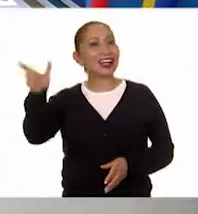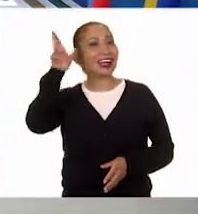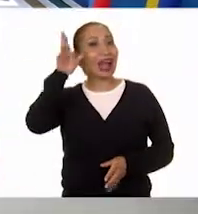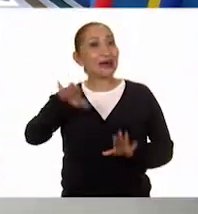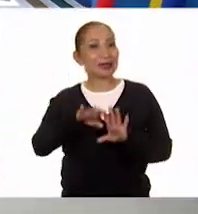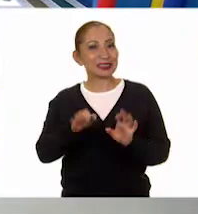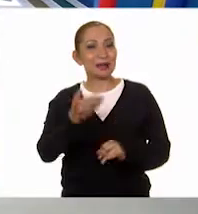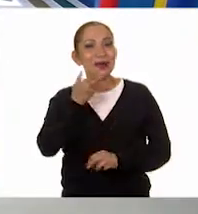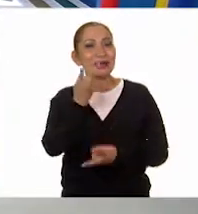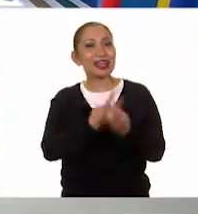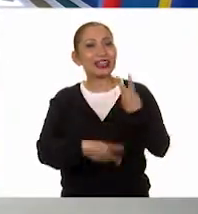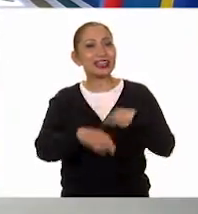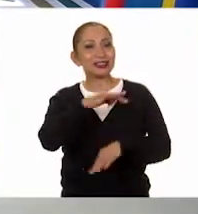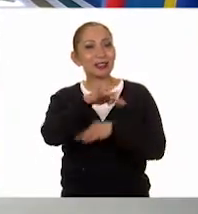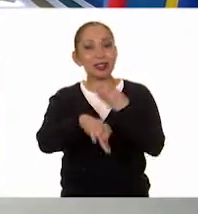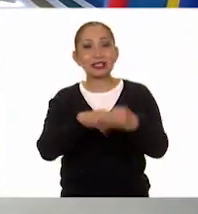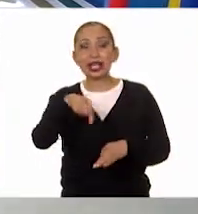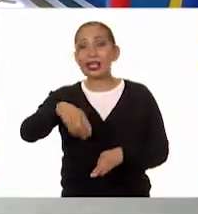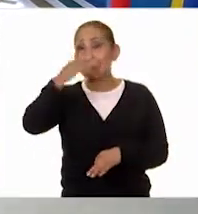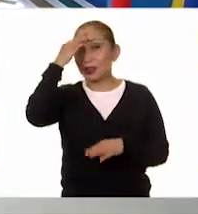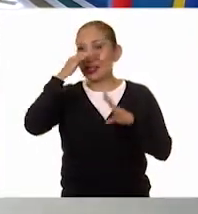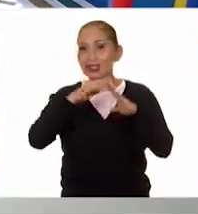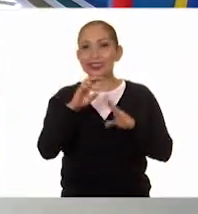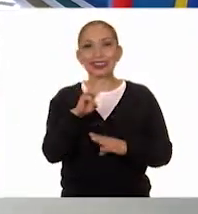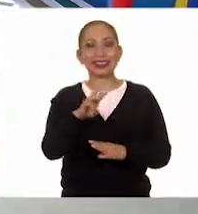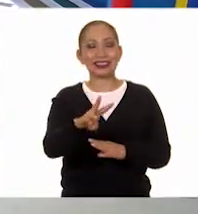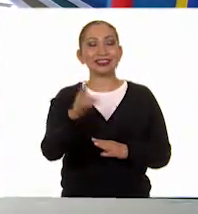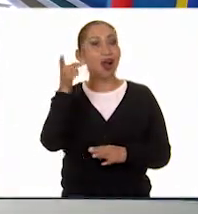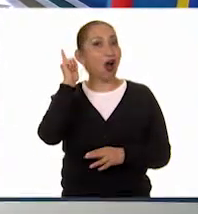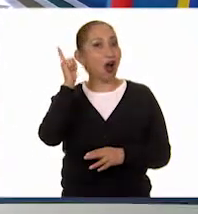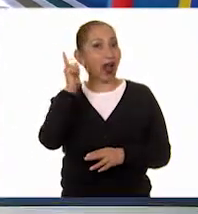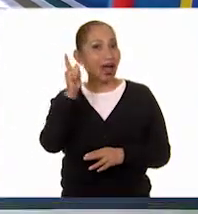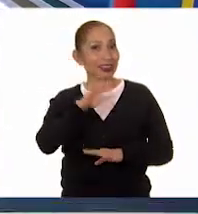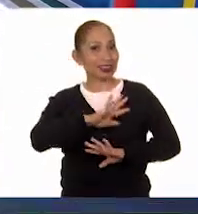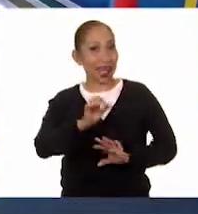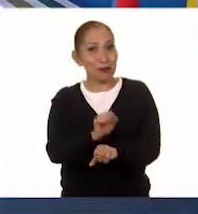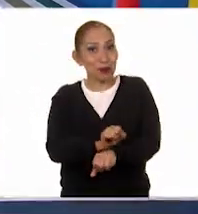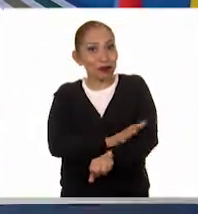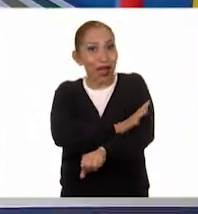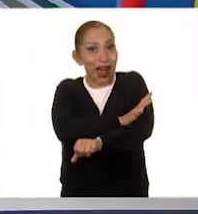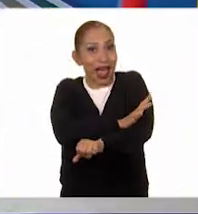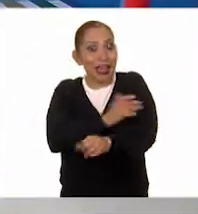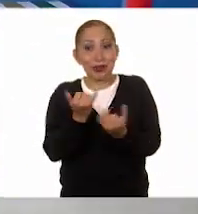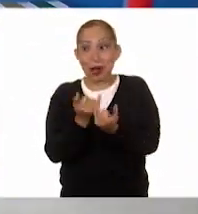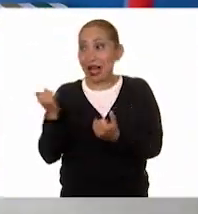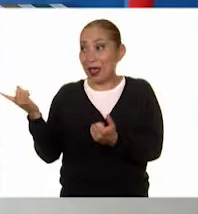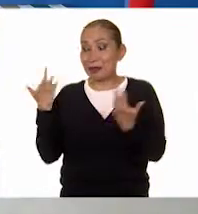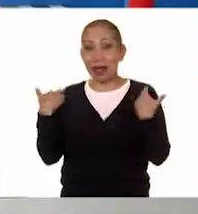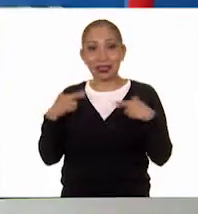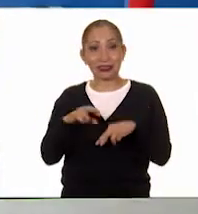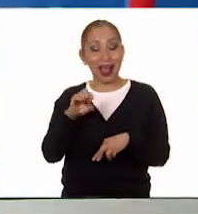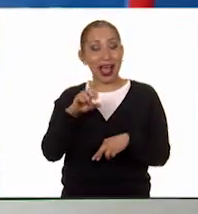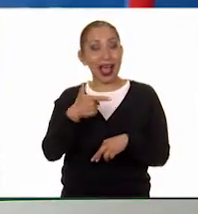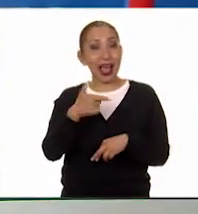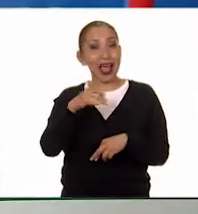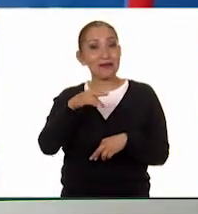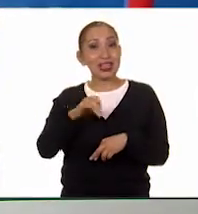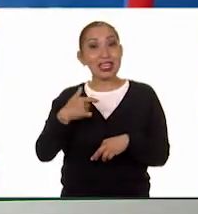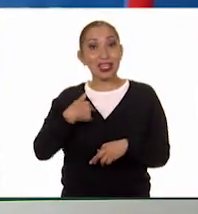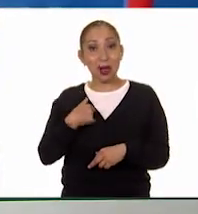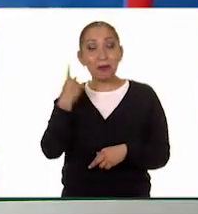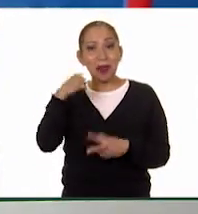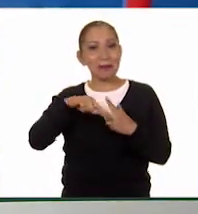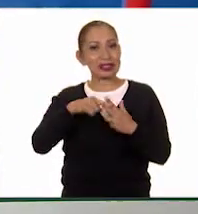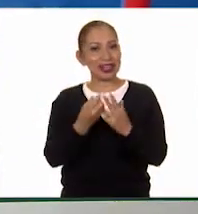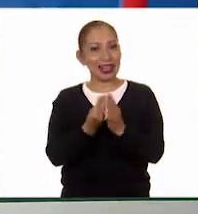¿cómo están? Bienvenidas y bienvenidos a Aprende en Casa 3. Espero que ya estén tan emocionados como la maestra Gaby Rivas y yo para comenzar